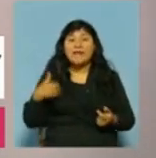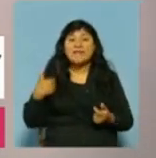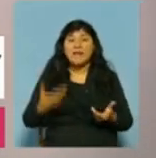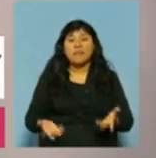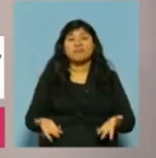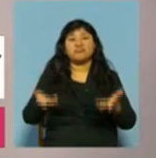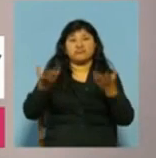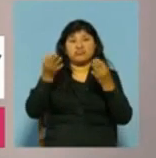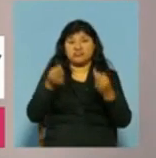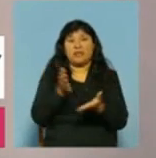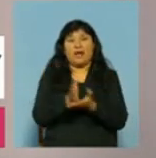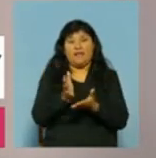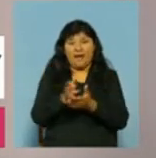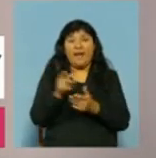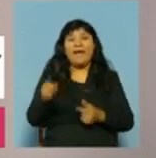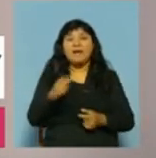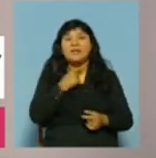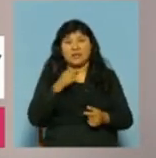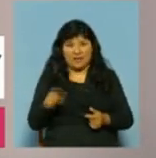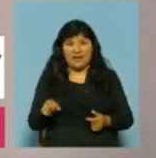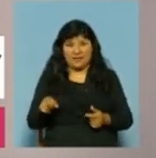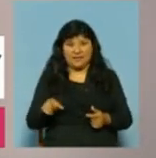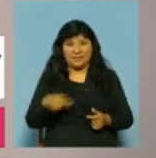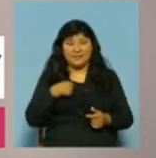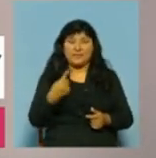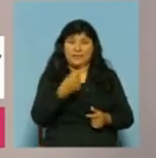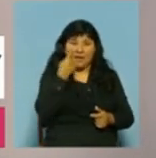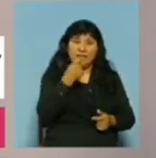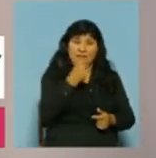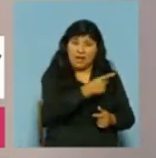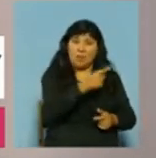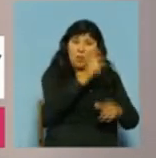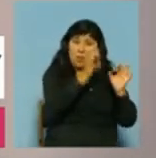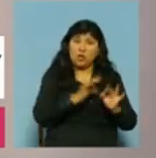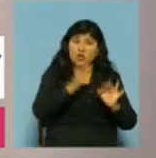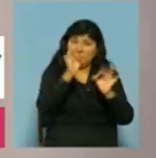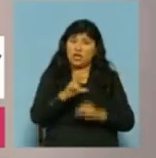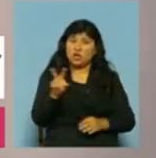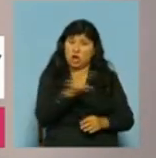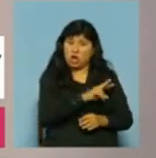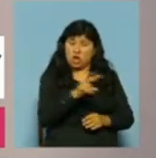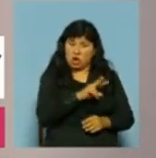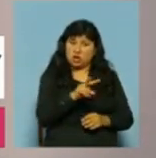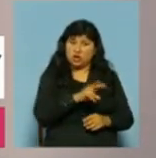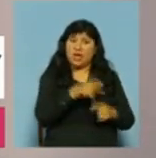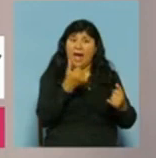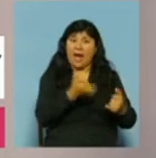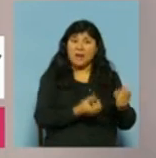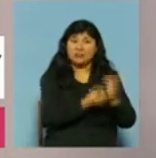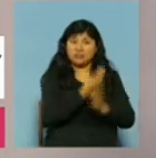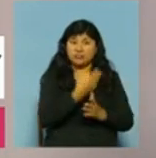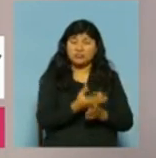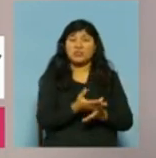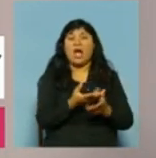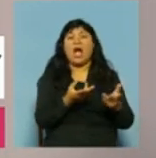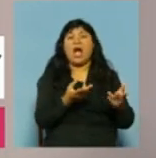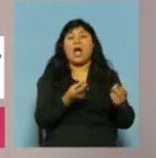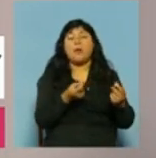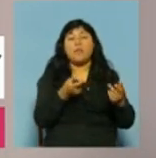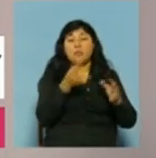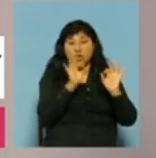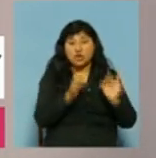en la cantidad de votos que han sacado los pasos con proyectos abortistas es el valor de la vida al niño por nacer lo que decimos es